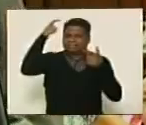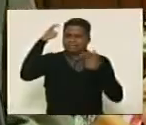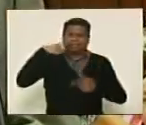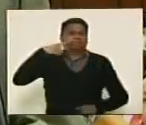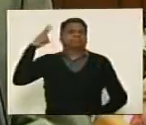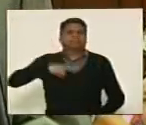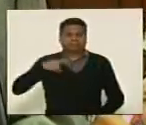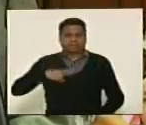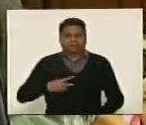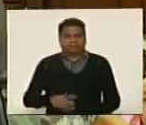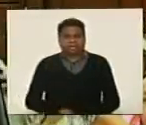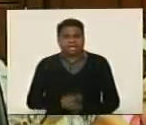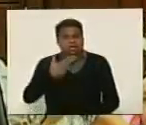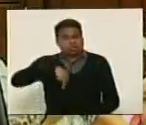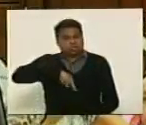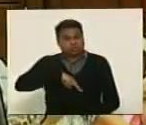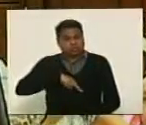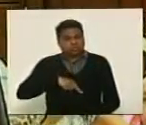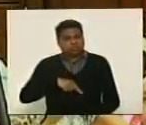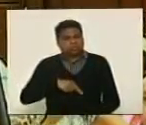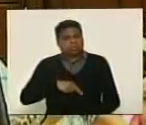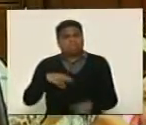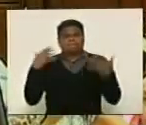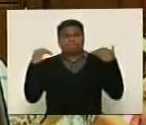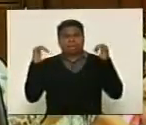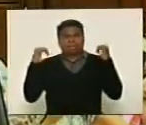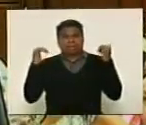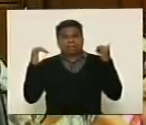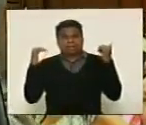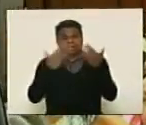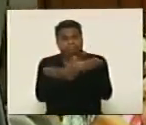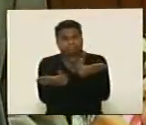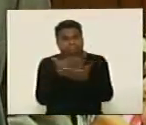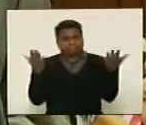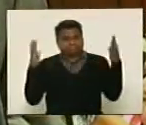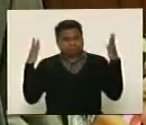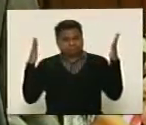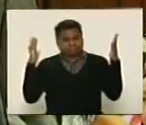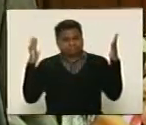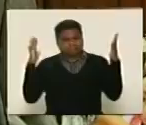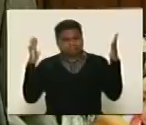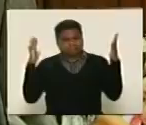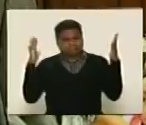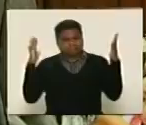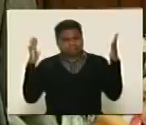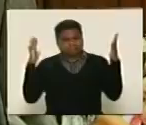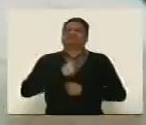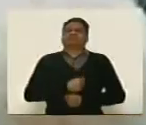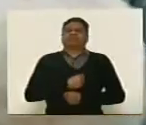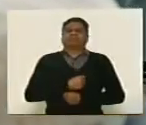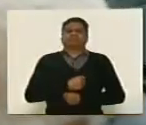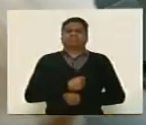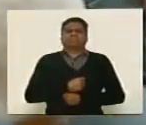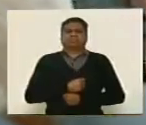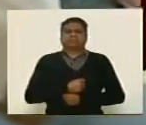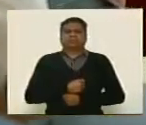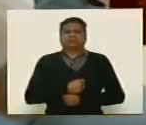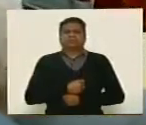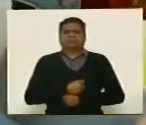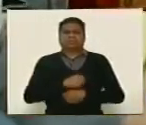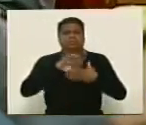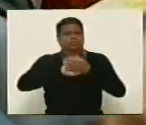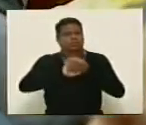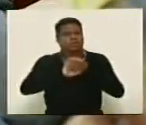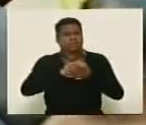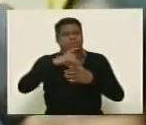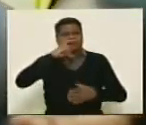efectivamente. Aquí hemos celebrado y aplaudido la valentía del presidente Nicolás Maduro, y es verdad, con la que el compañero presidente Nicolás